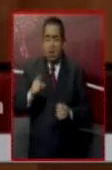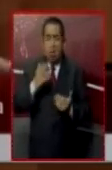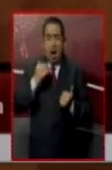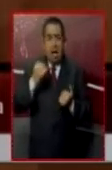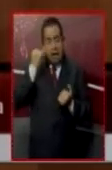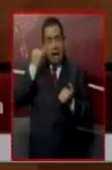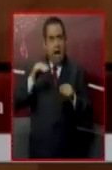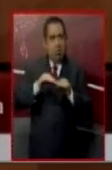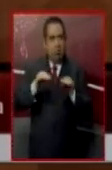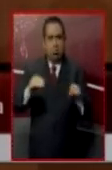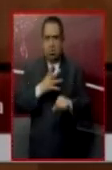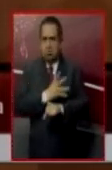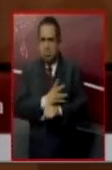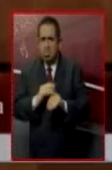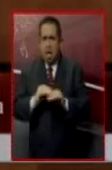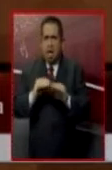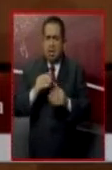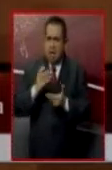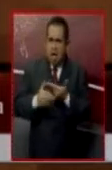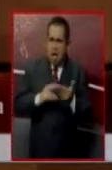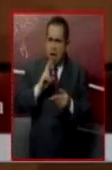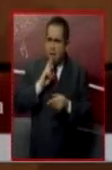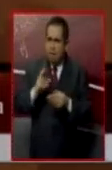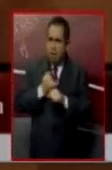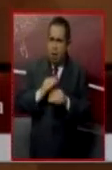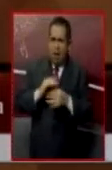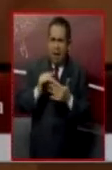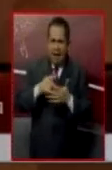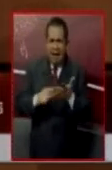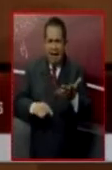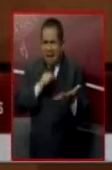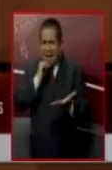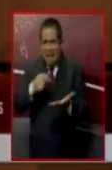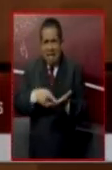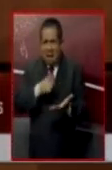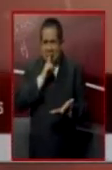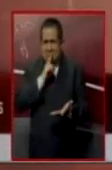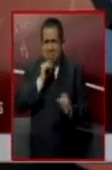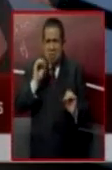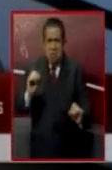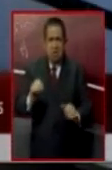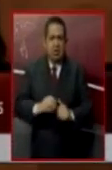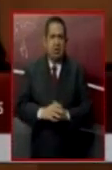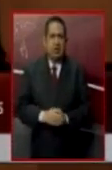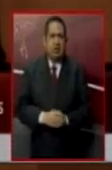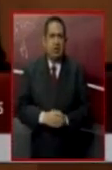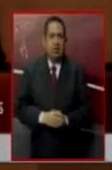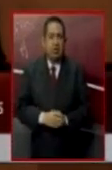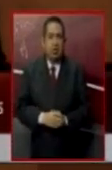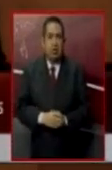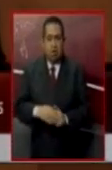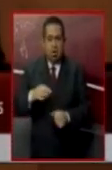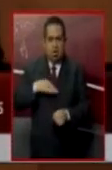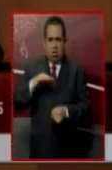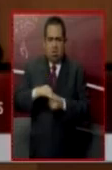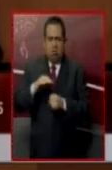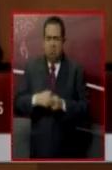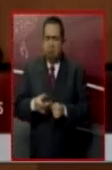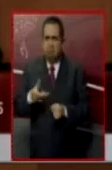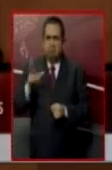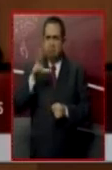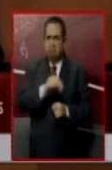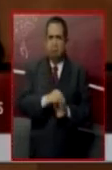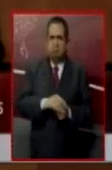principios de equilibrio presupuestario, transparencia y rendición de cuentas. Voy a votar en contra porque se